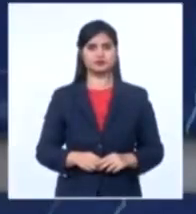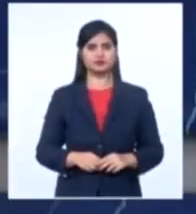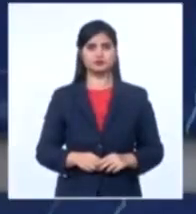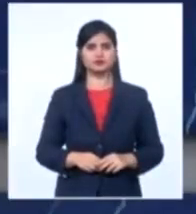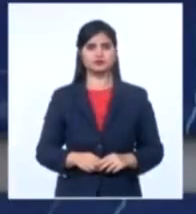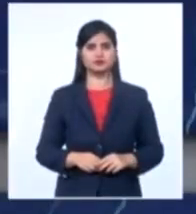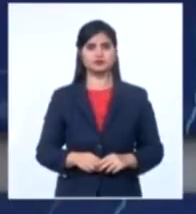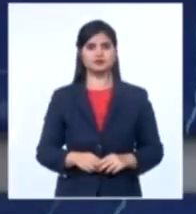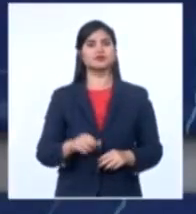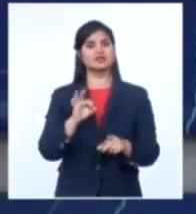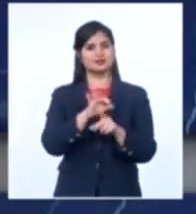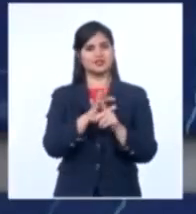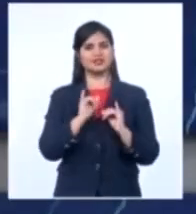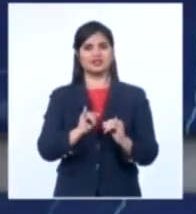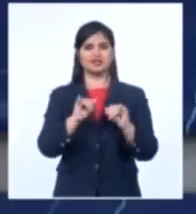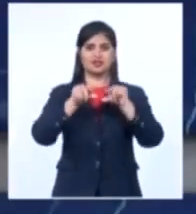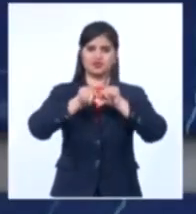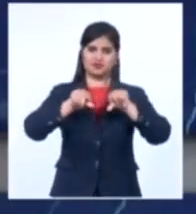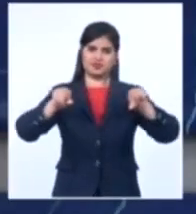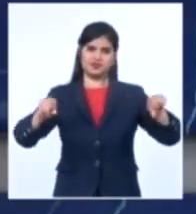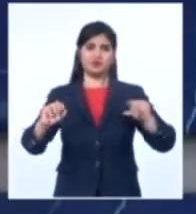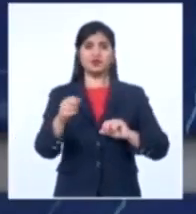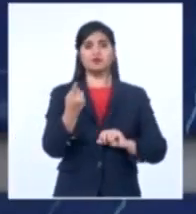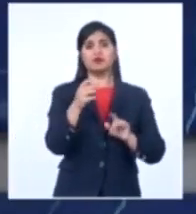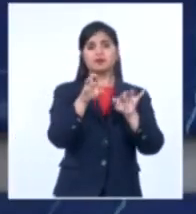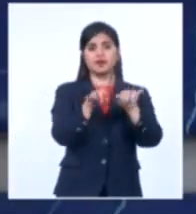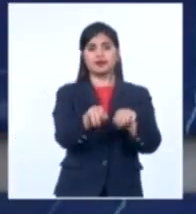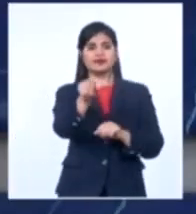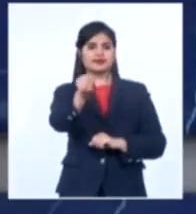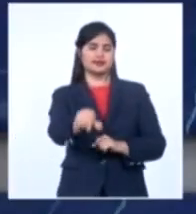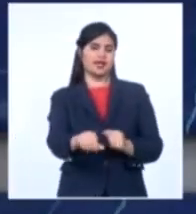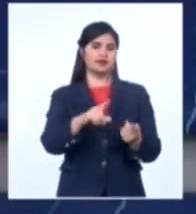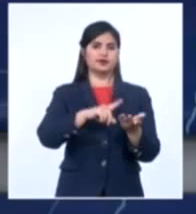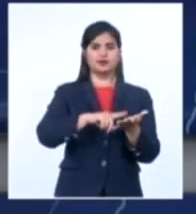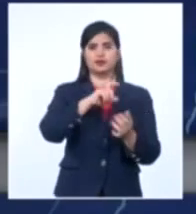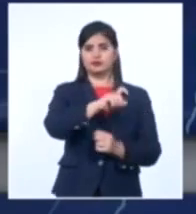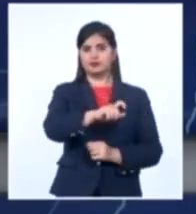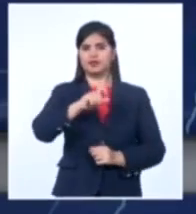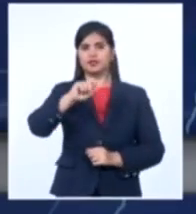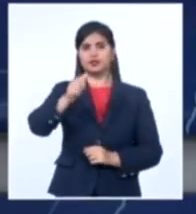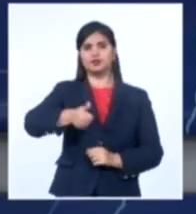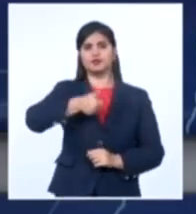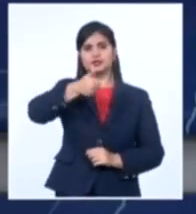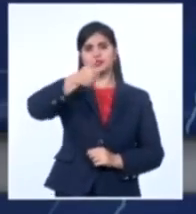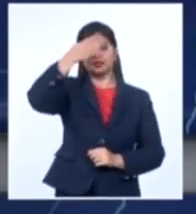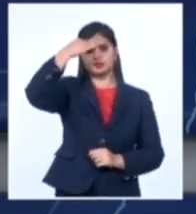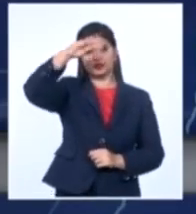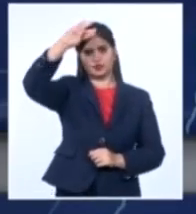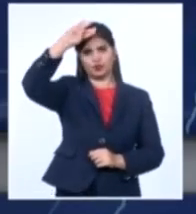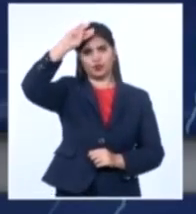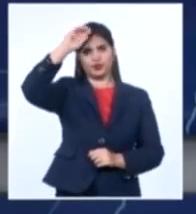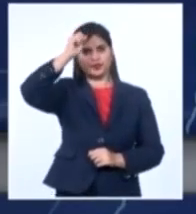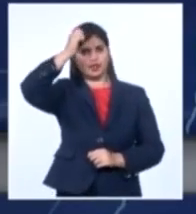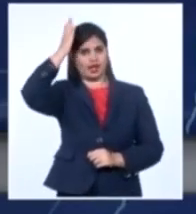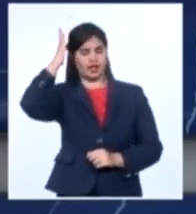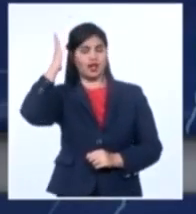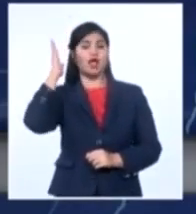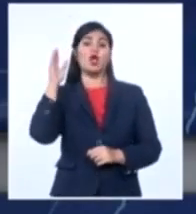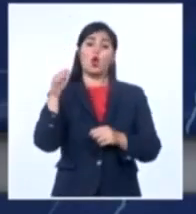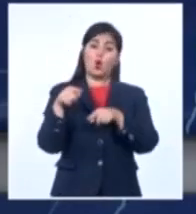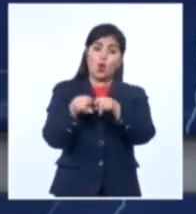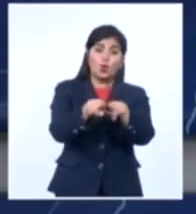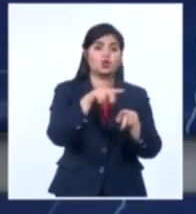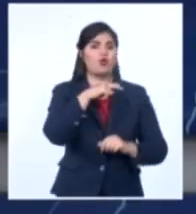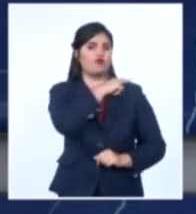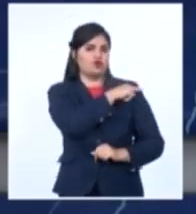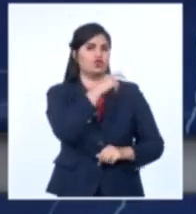Ya comenzamos con las informaciones. El primer secretario del Comité Central del Partido y presidente cubano, Miguel Díaz-Canel Bermúdez, y sus compañeros